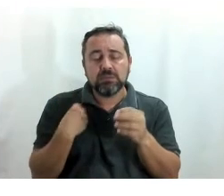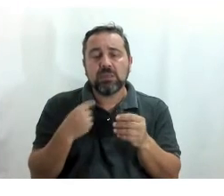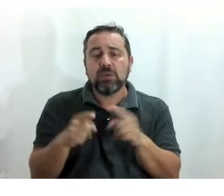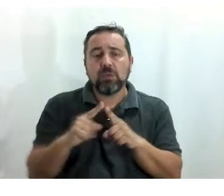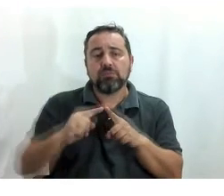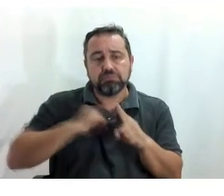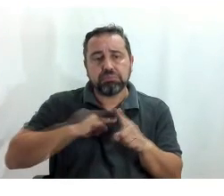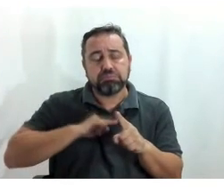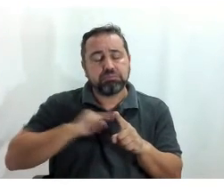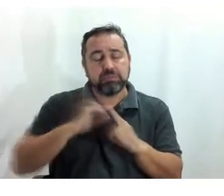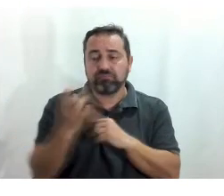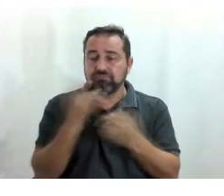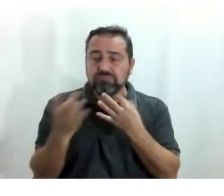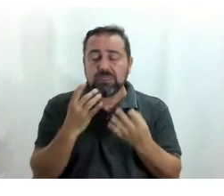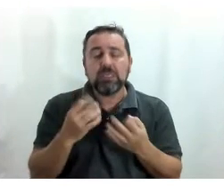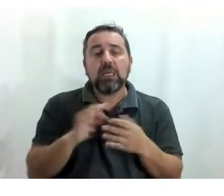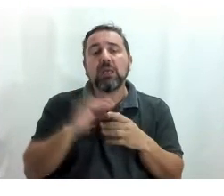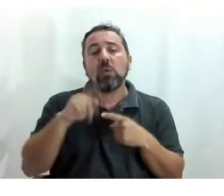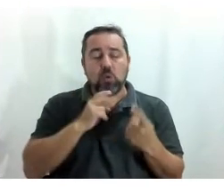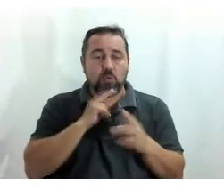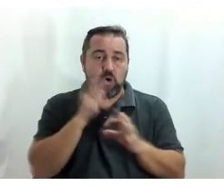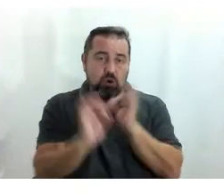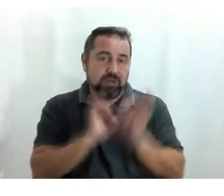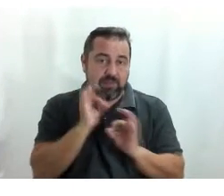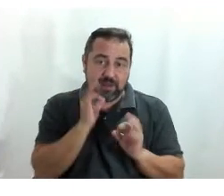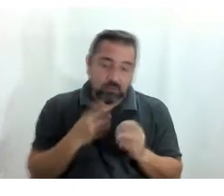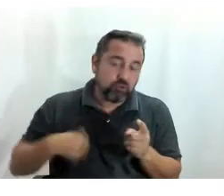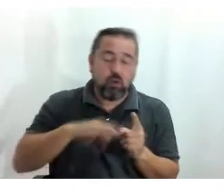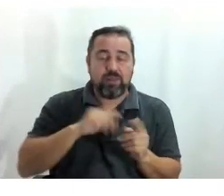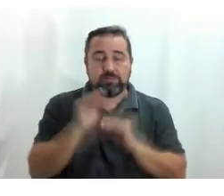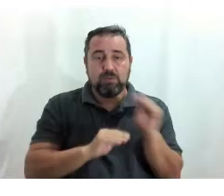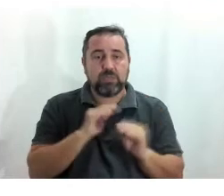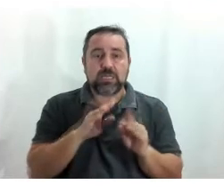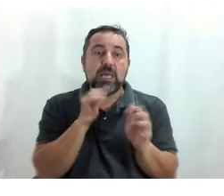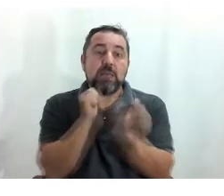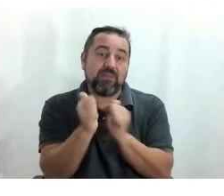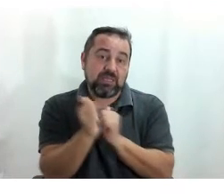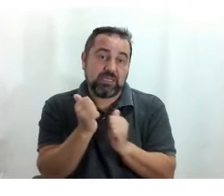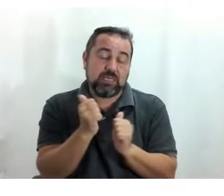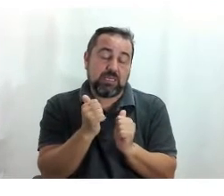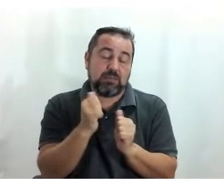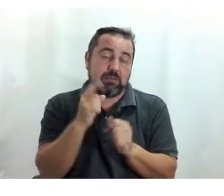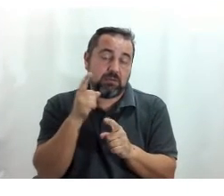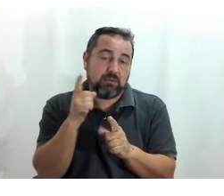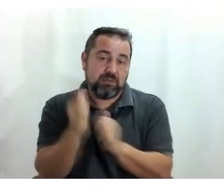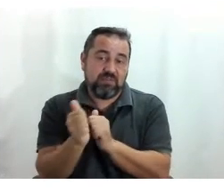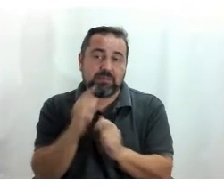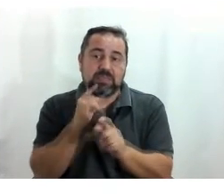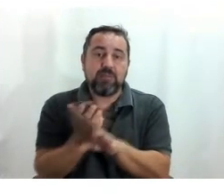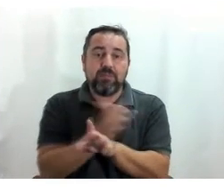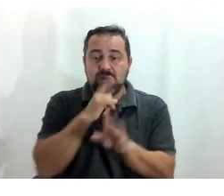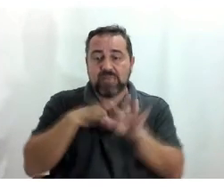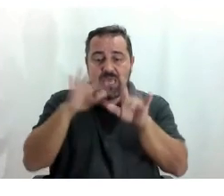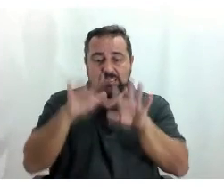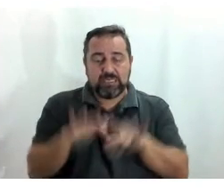luego intentaremos organizar para dar cabida a todas ellas, preferentemente a las que hemos recibido previamente por